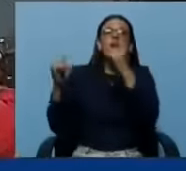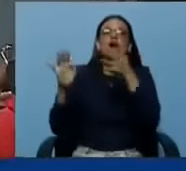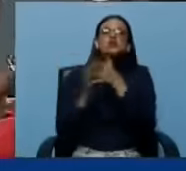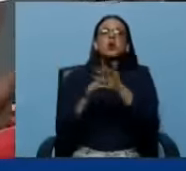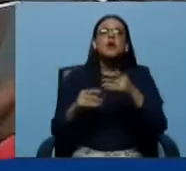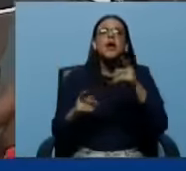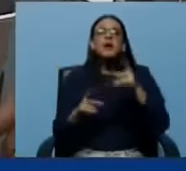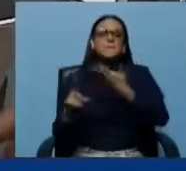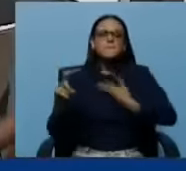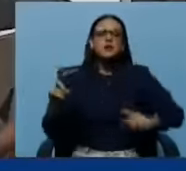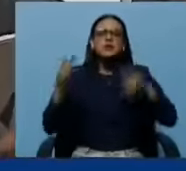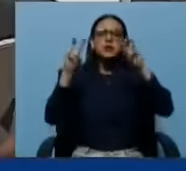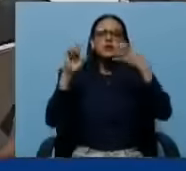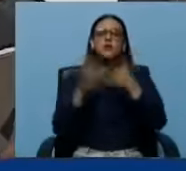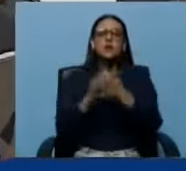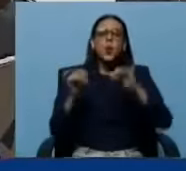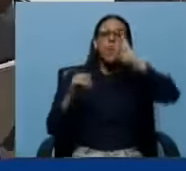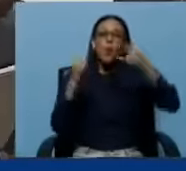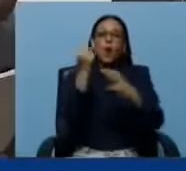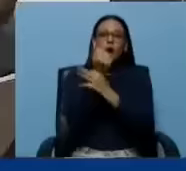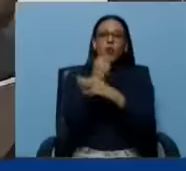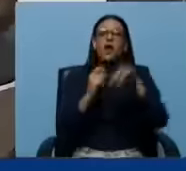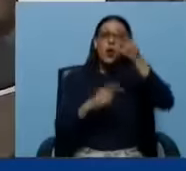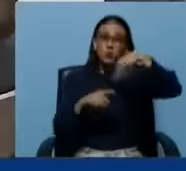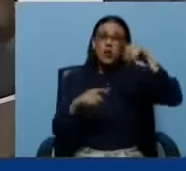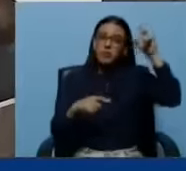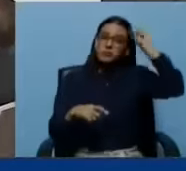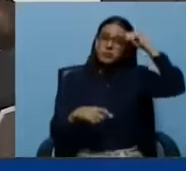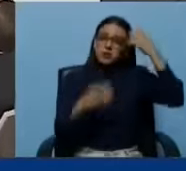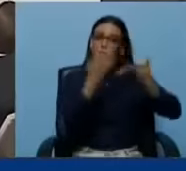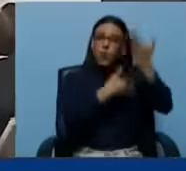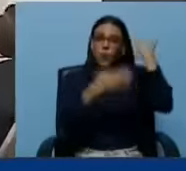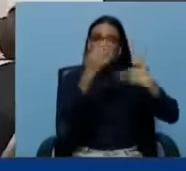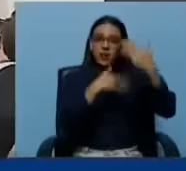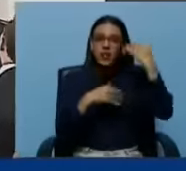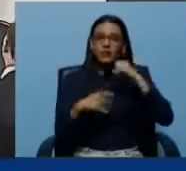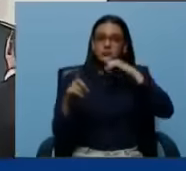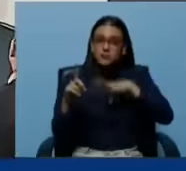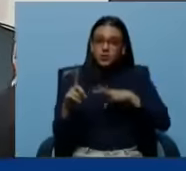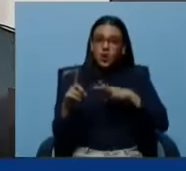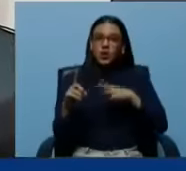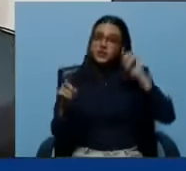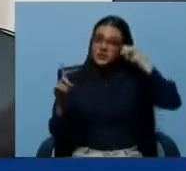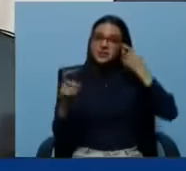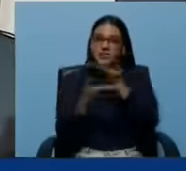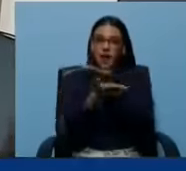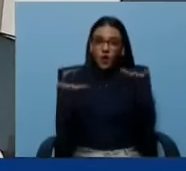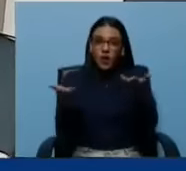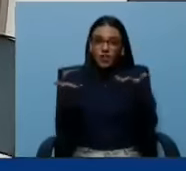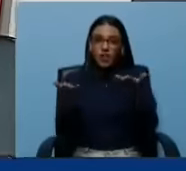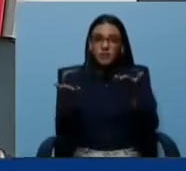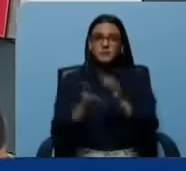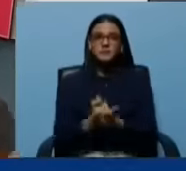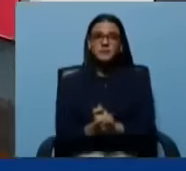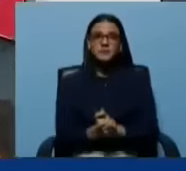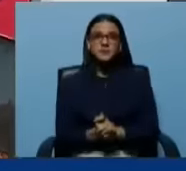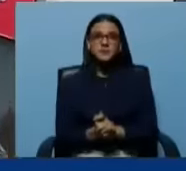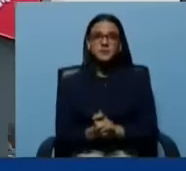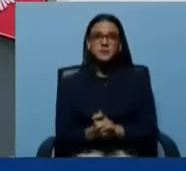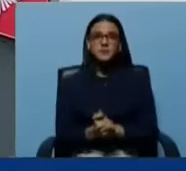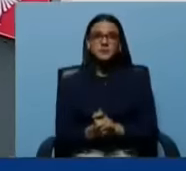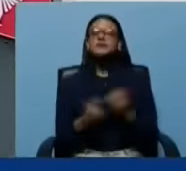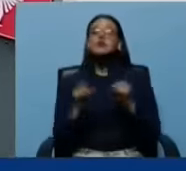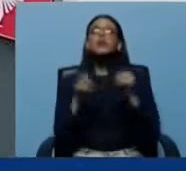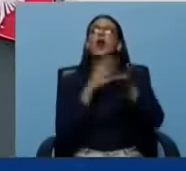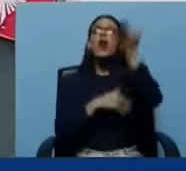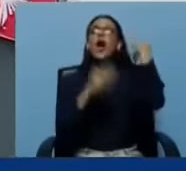Guaidó. ¿Ustedes acuerdan de esa película? De la vieja temporada de Netflix. La antigua